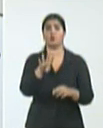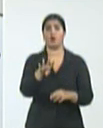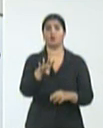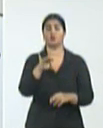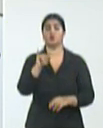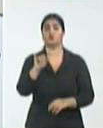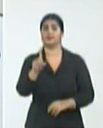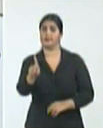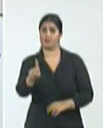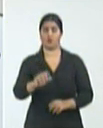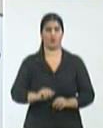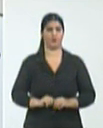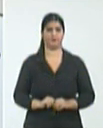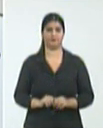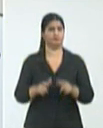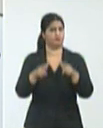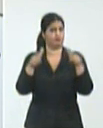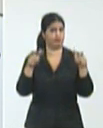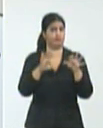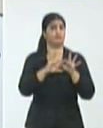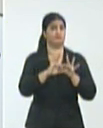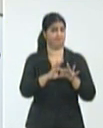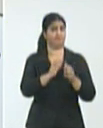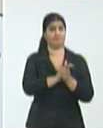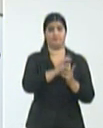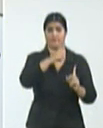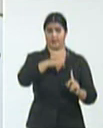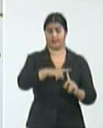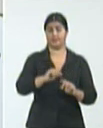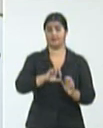1.461. Mayabeque y Artemisa con